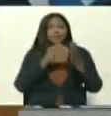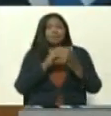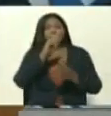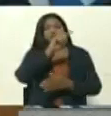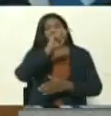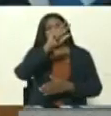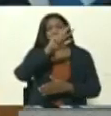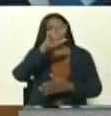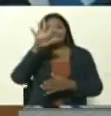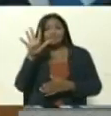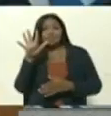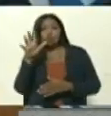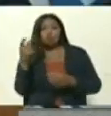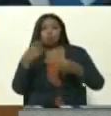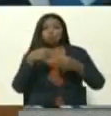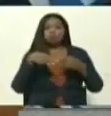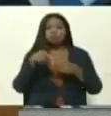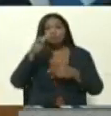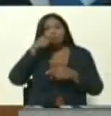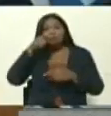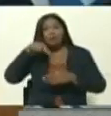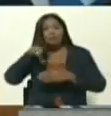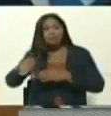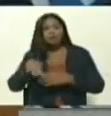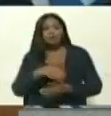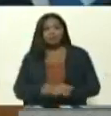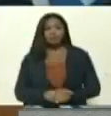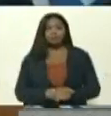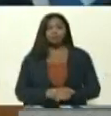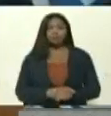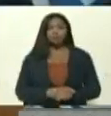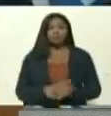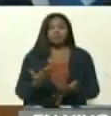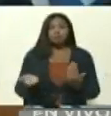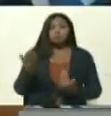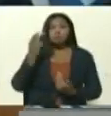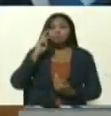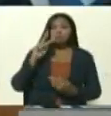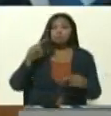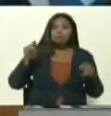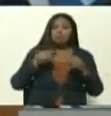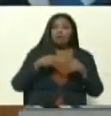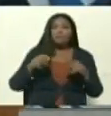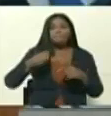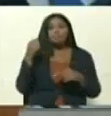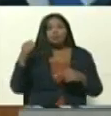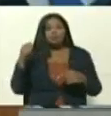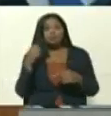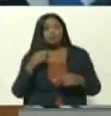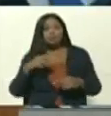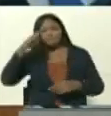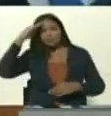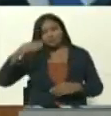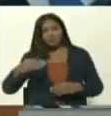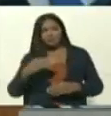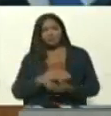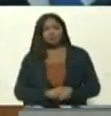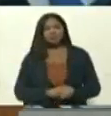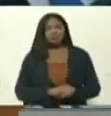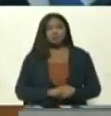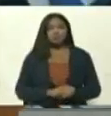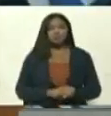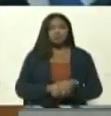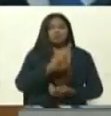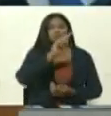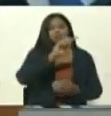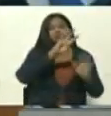70.135 pertenecientes a órganos de seguridad del Estado, muy importante, policías y militares, y